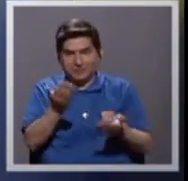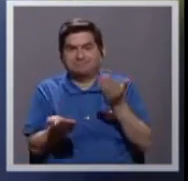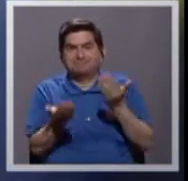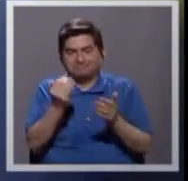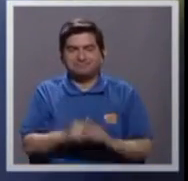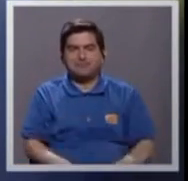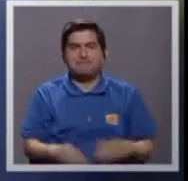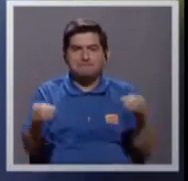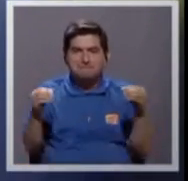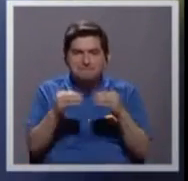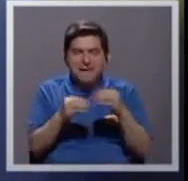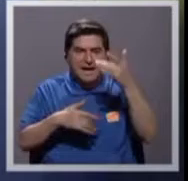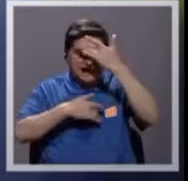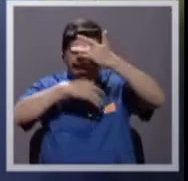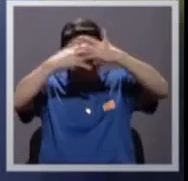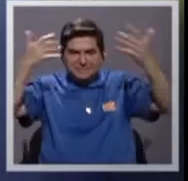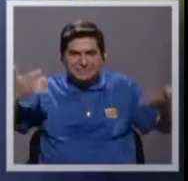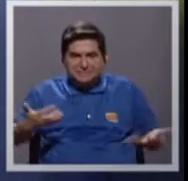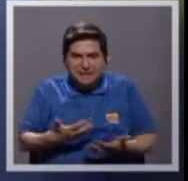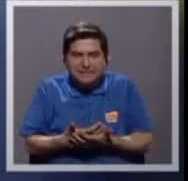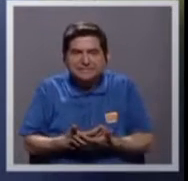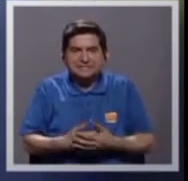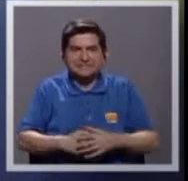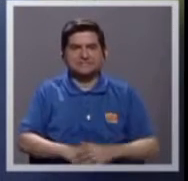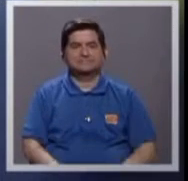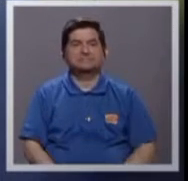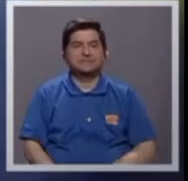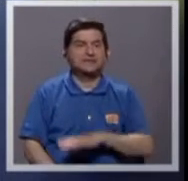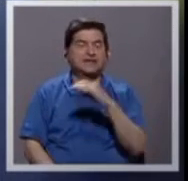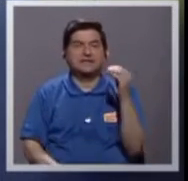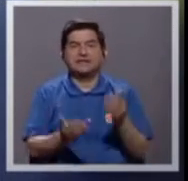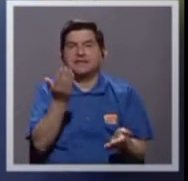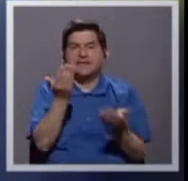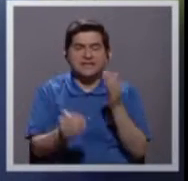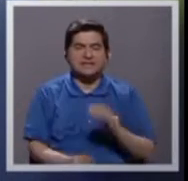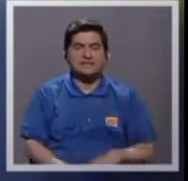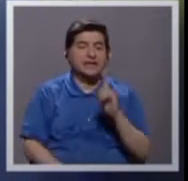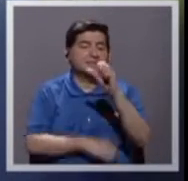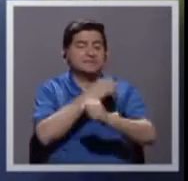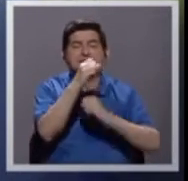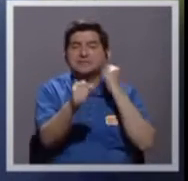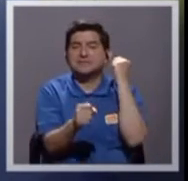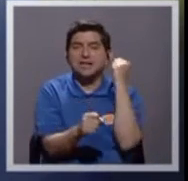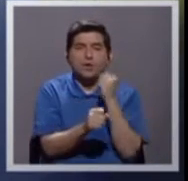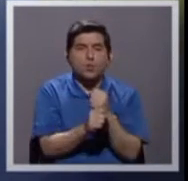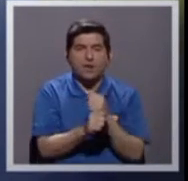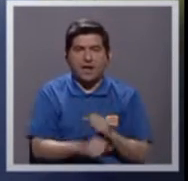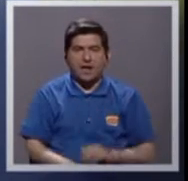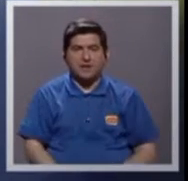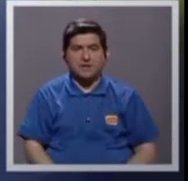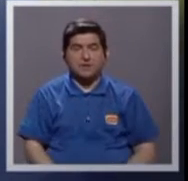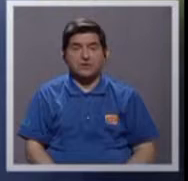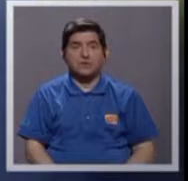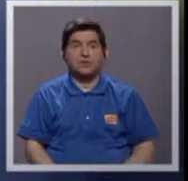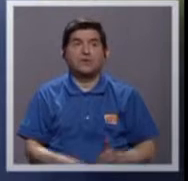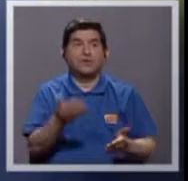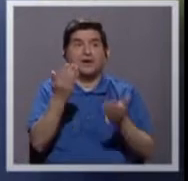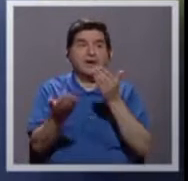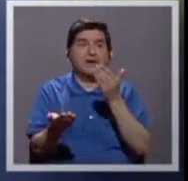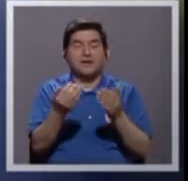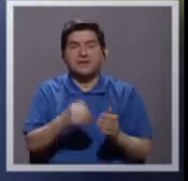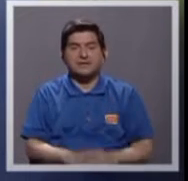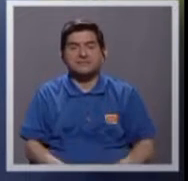más pandemia, y la pandemia tal vez dentro de un año en sus mayores signos